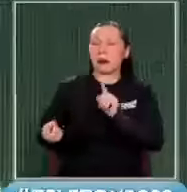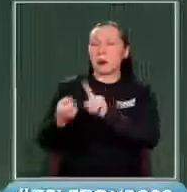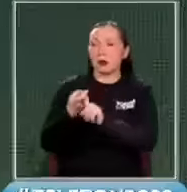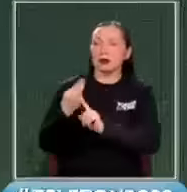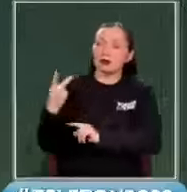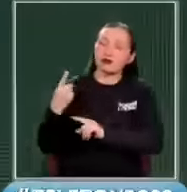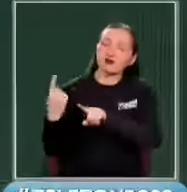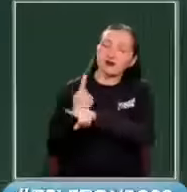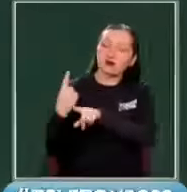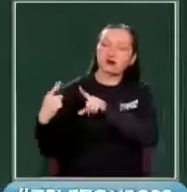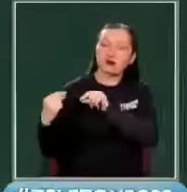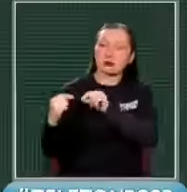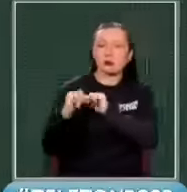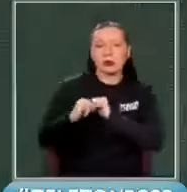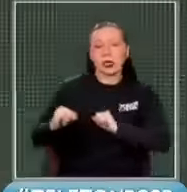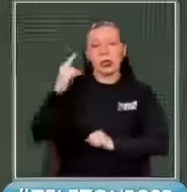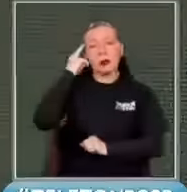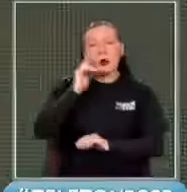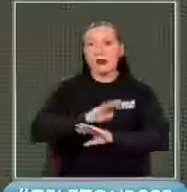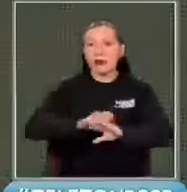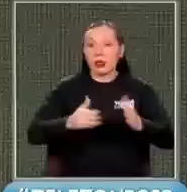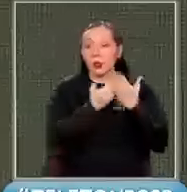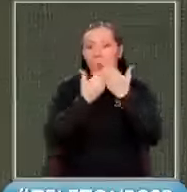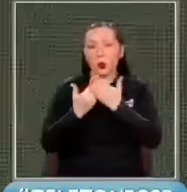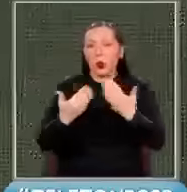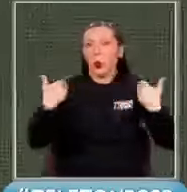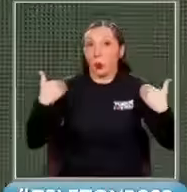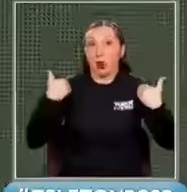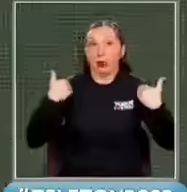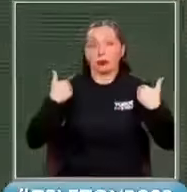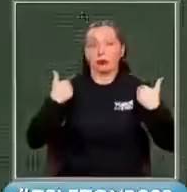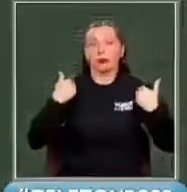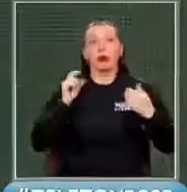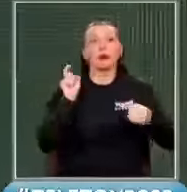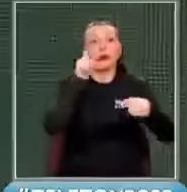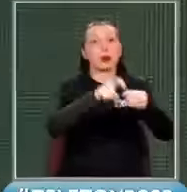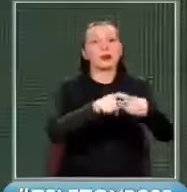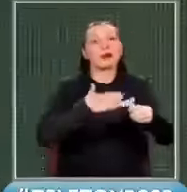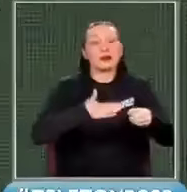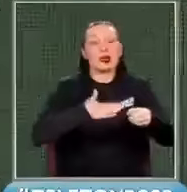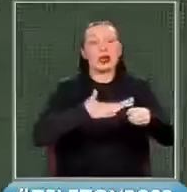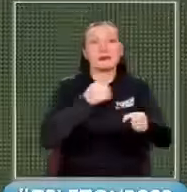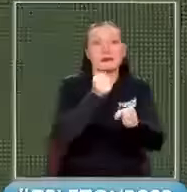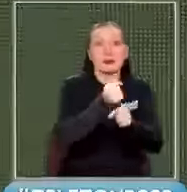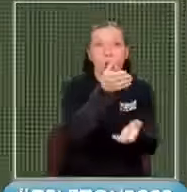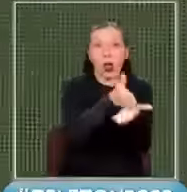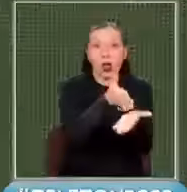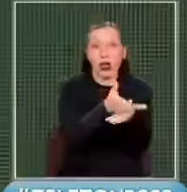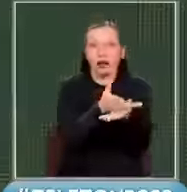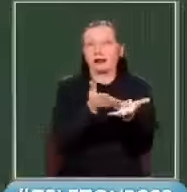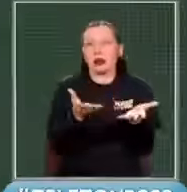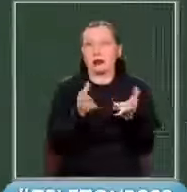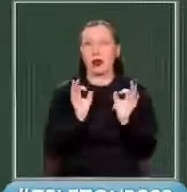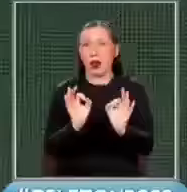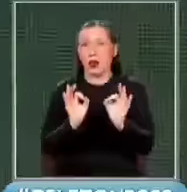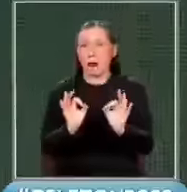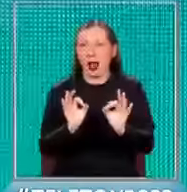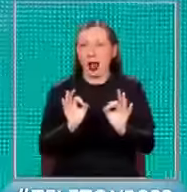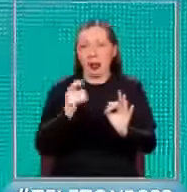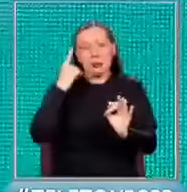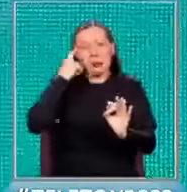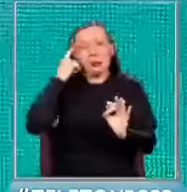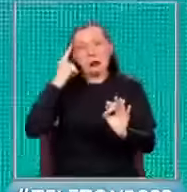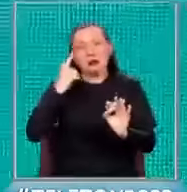y siempre uno cuando termina de estudiar educación física normalmente postula a colegio. Sí. Es como la normalidad o lo que